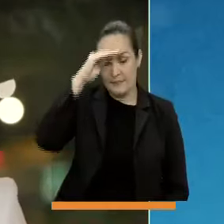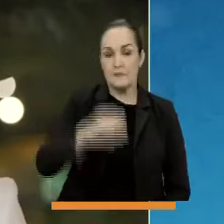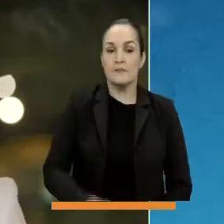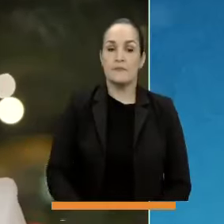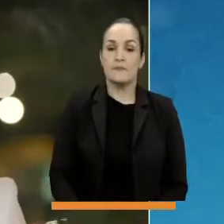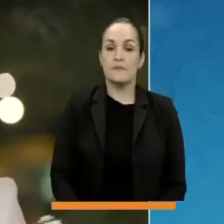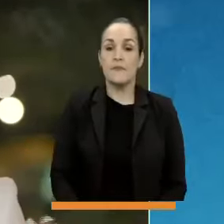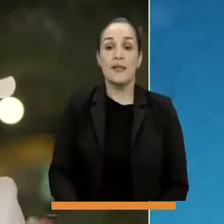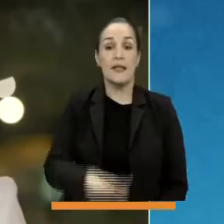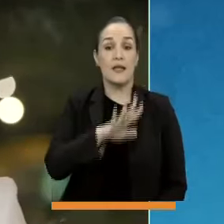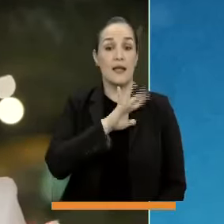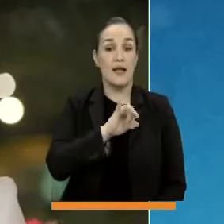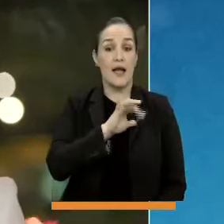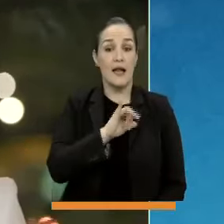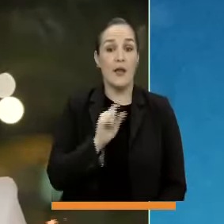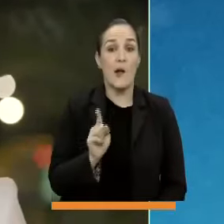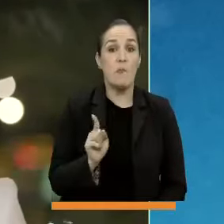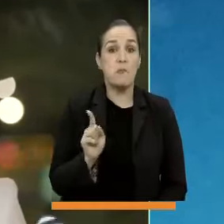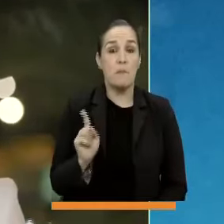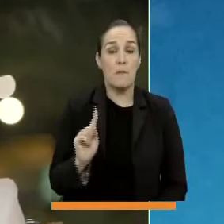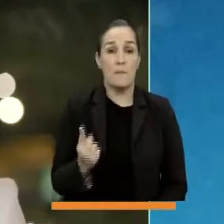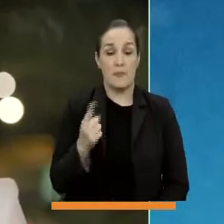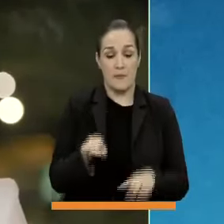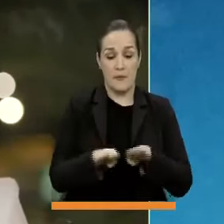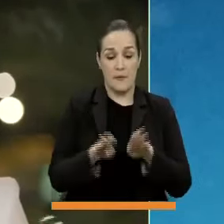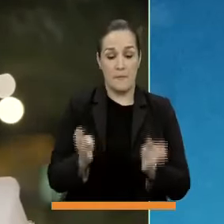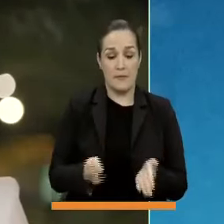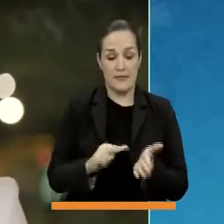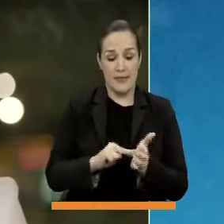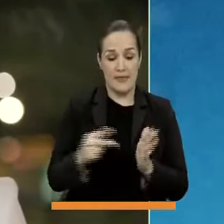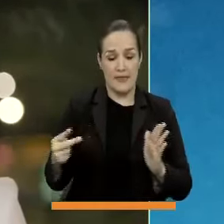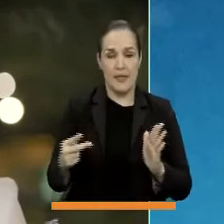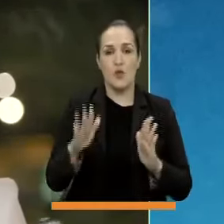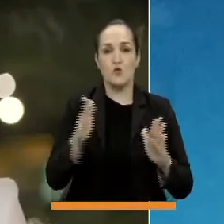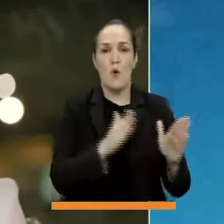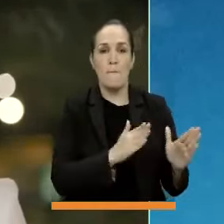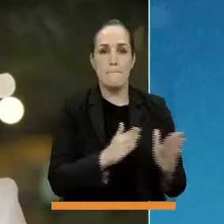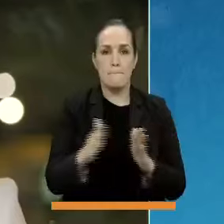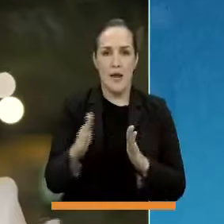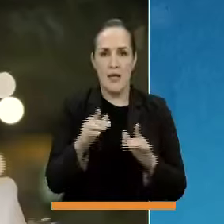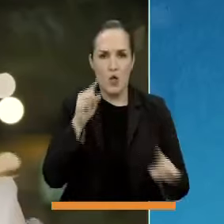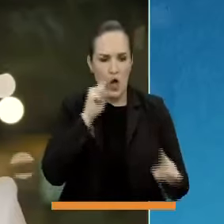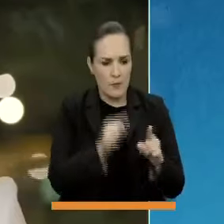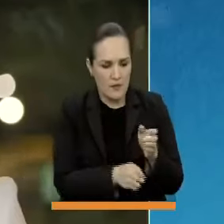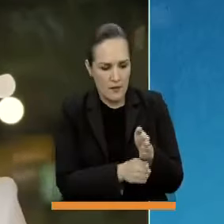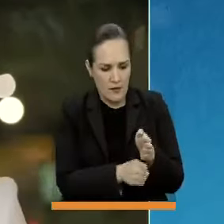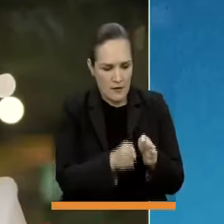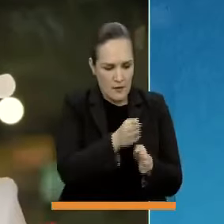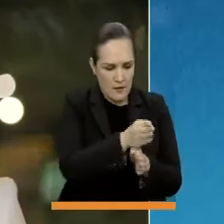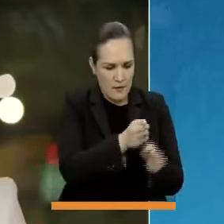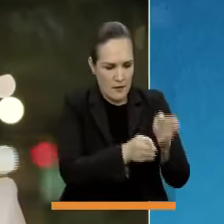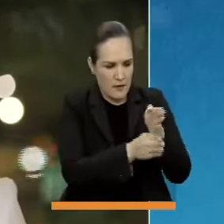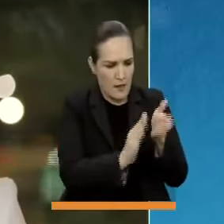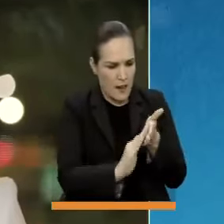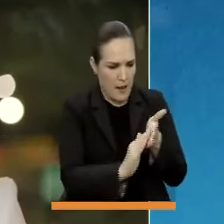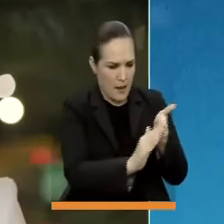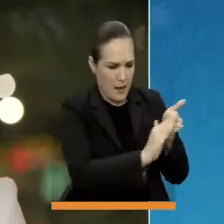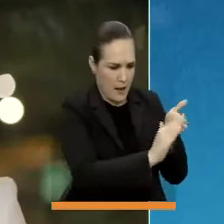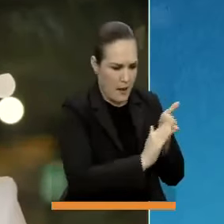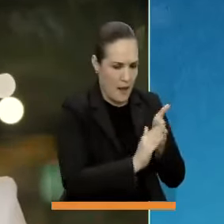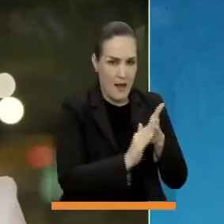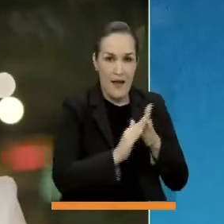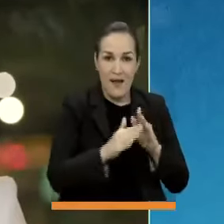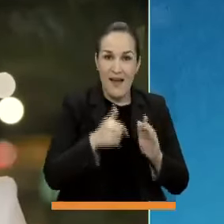Precisamente en Cali se realizó la primera mesa técnica del Plan Jarillón, un proyecto que pretende reparar a más de 3.000 familias que habían